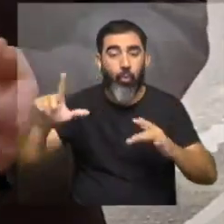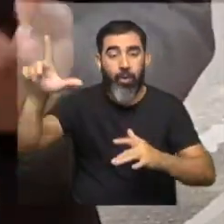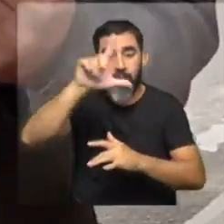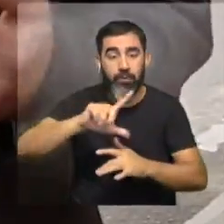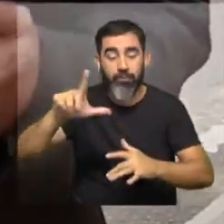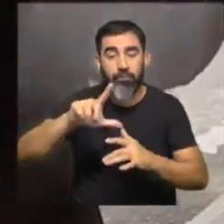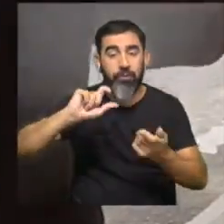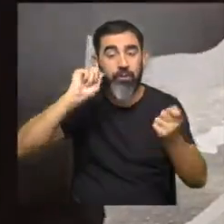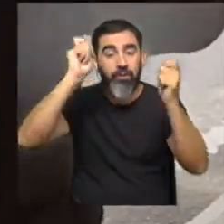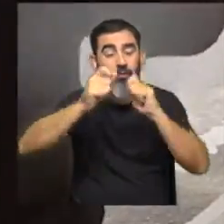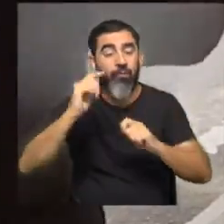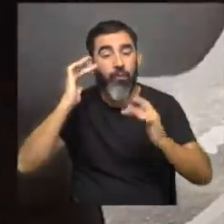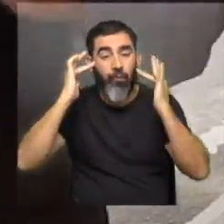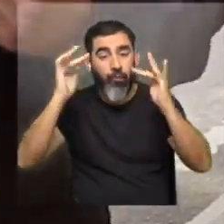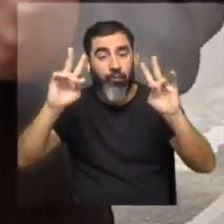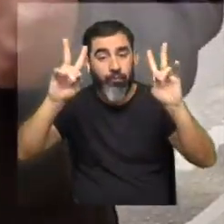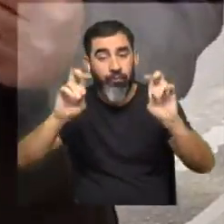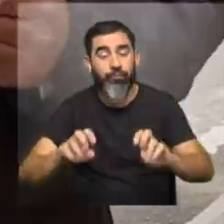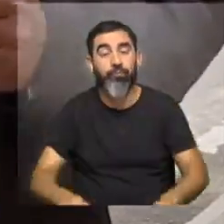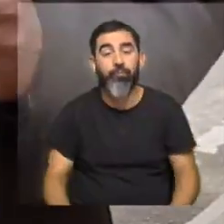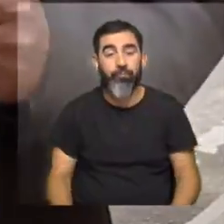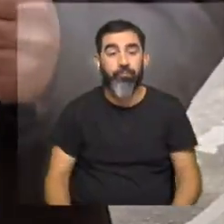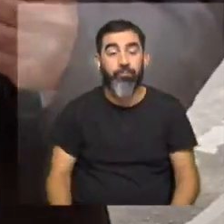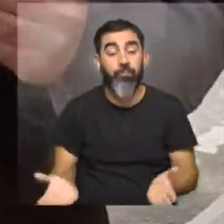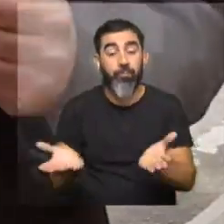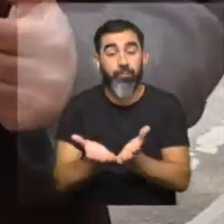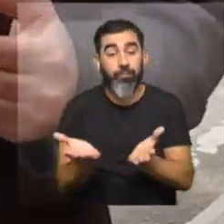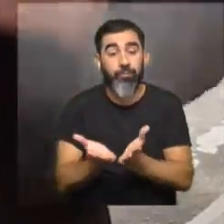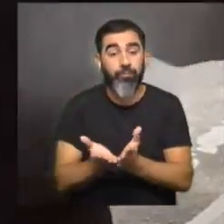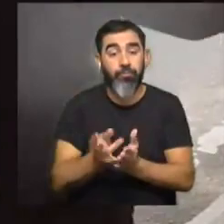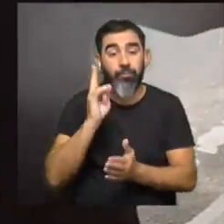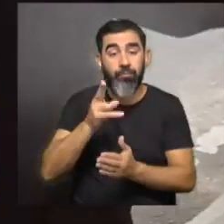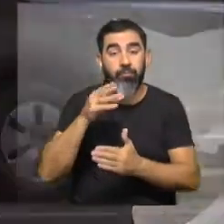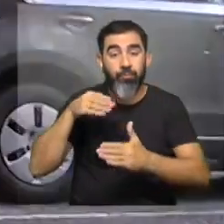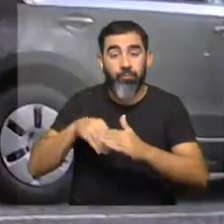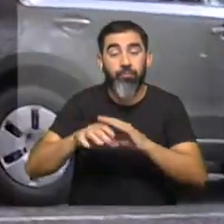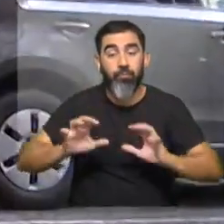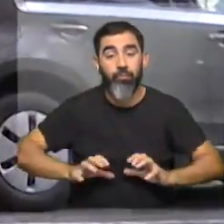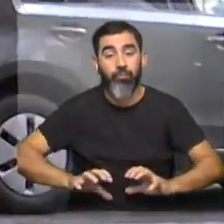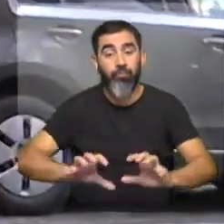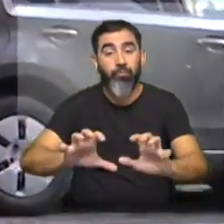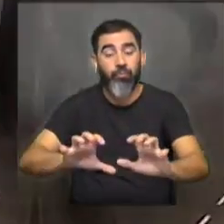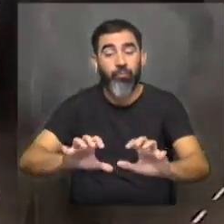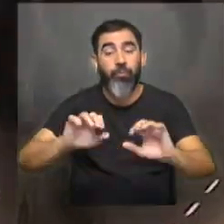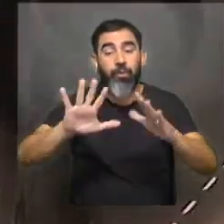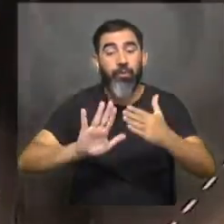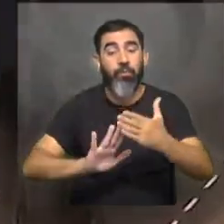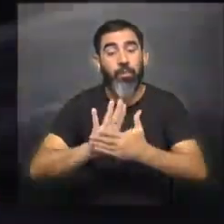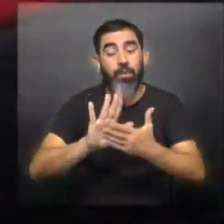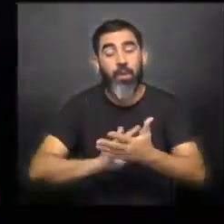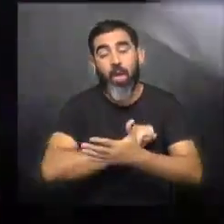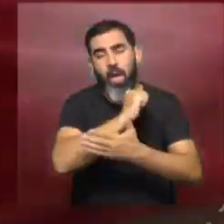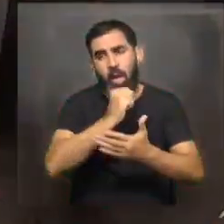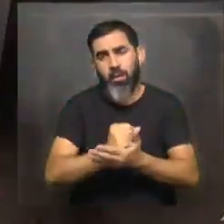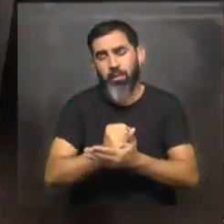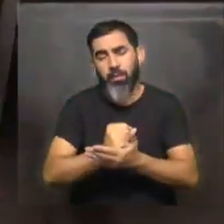tiene la transformación educativa de fondo. Los estudiantes impidieron el acceso de funcionarios desde las 10 de la mañana hasta